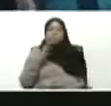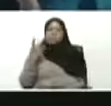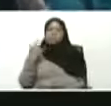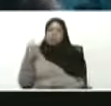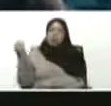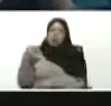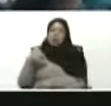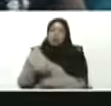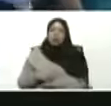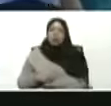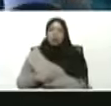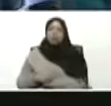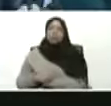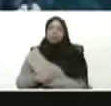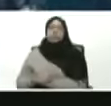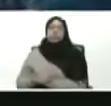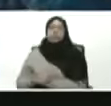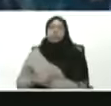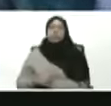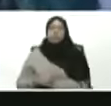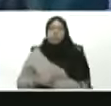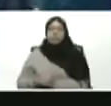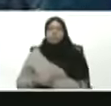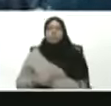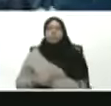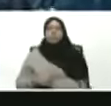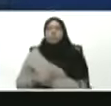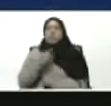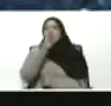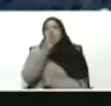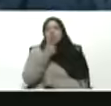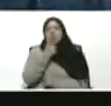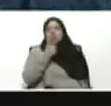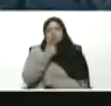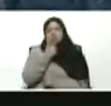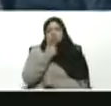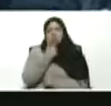¿Ah? Qué cosa tan hermosa.